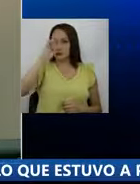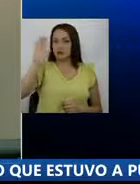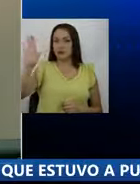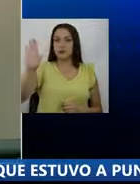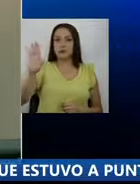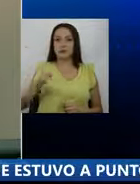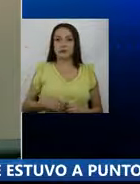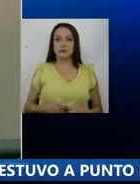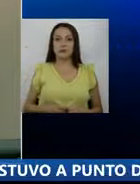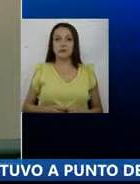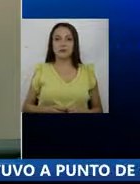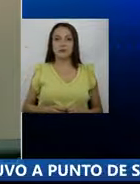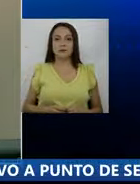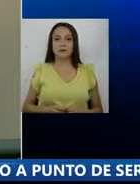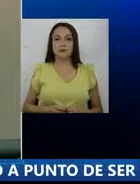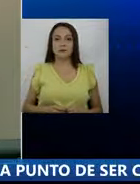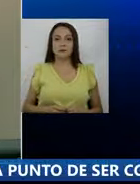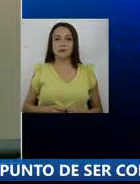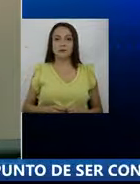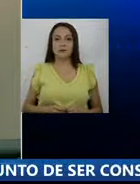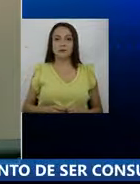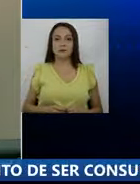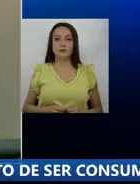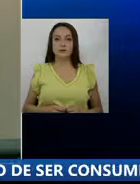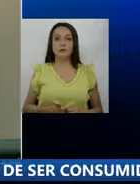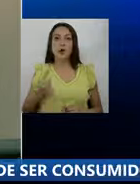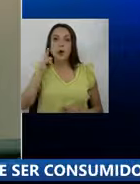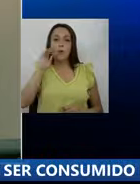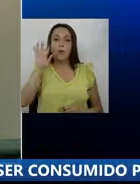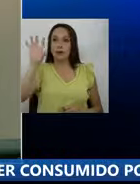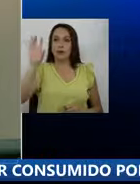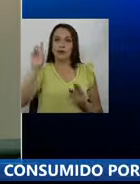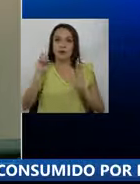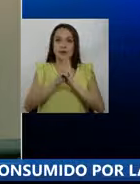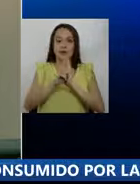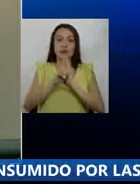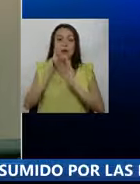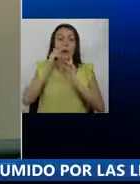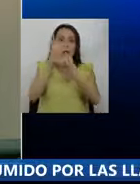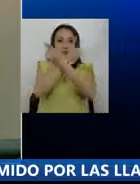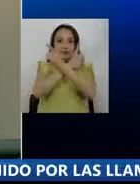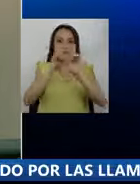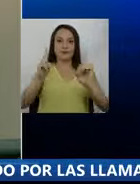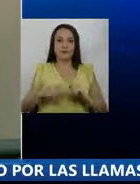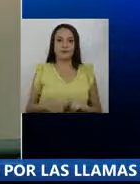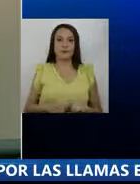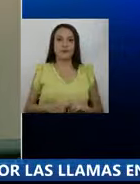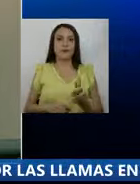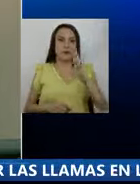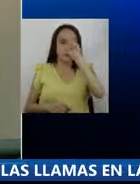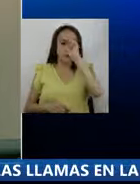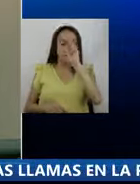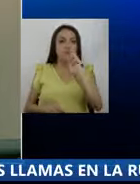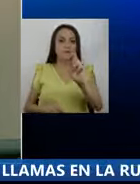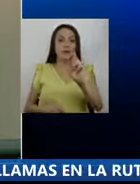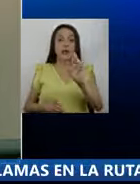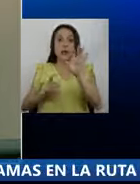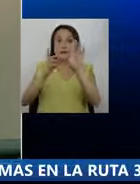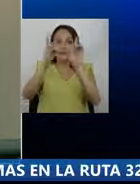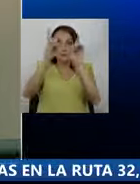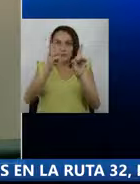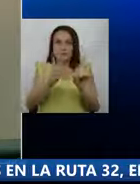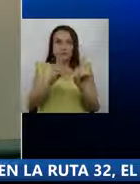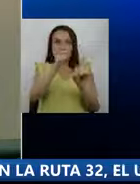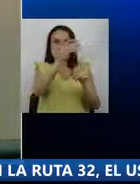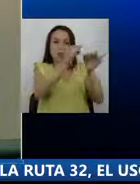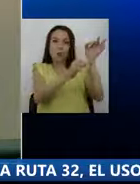de Derechos Humanos. Y como un Estado de Derecho, como una democracia que respeta las decisiones de los